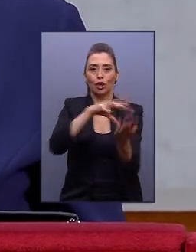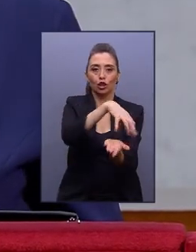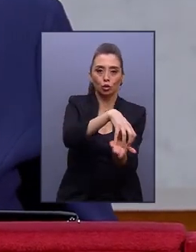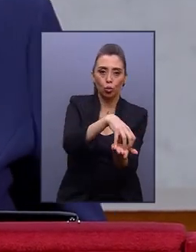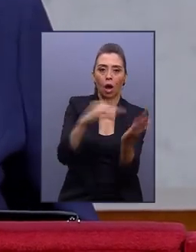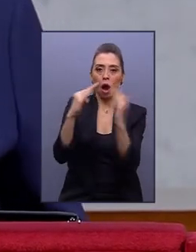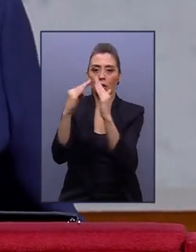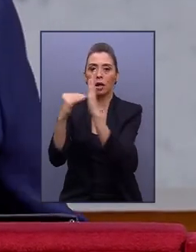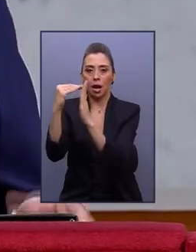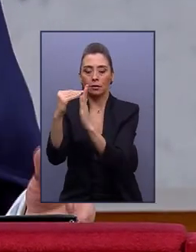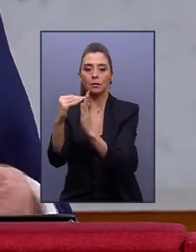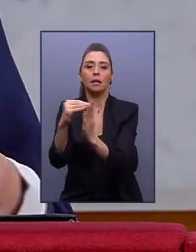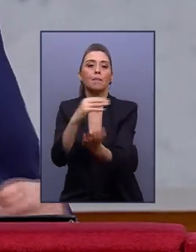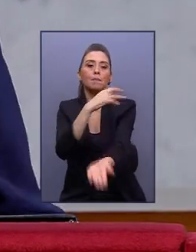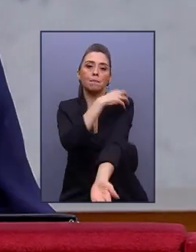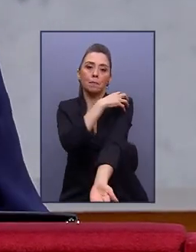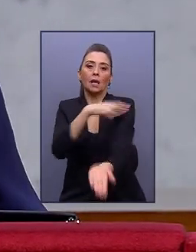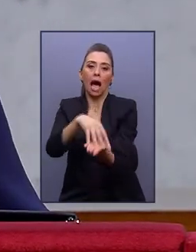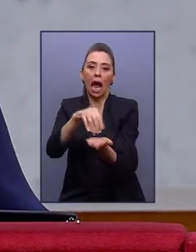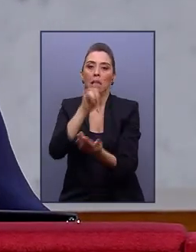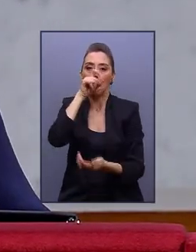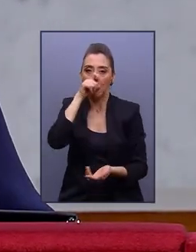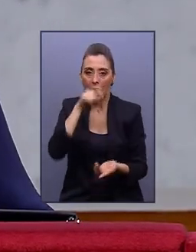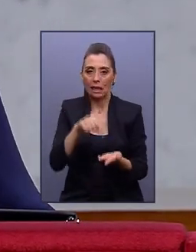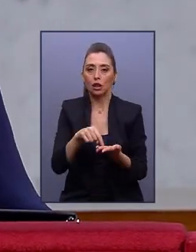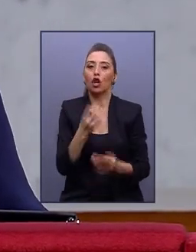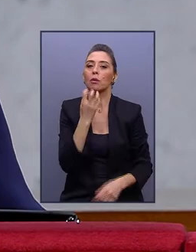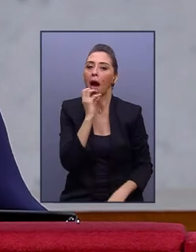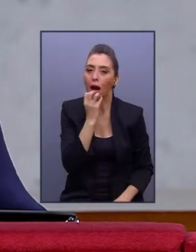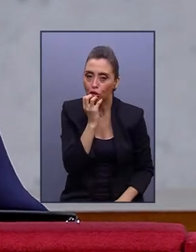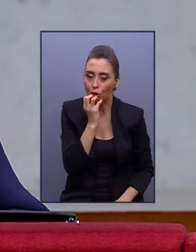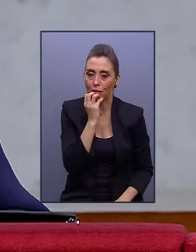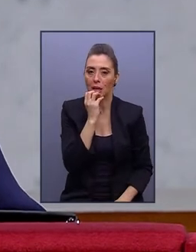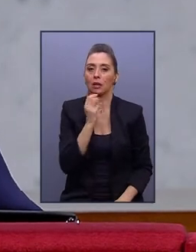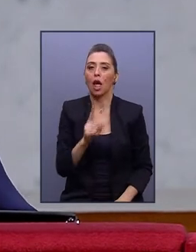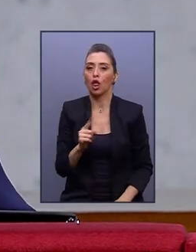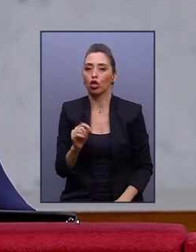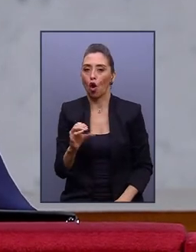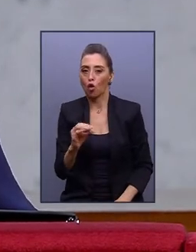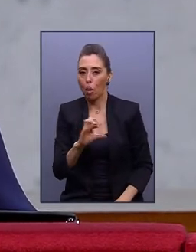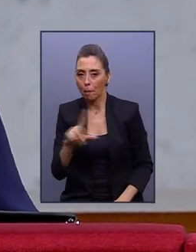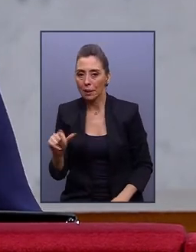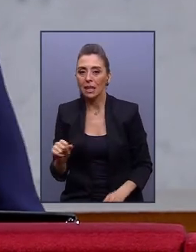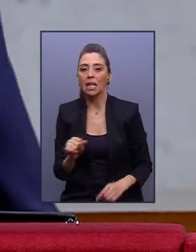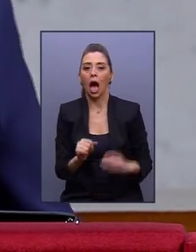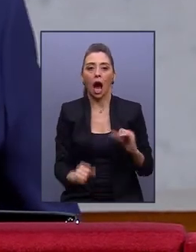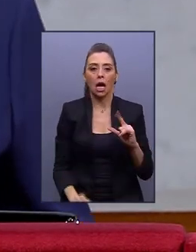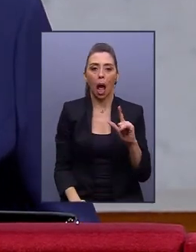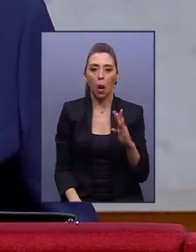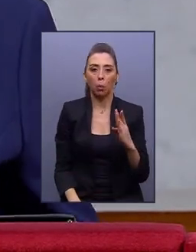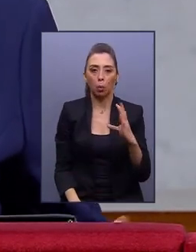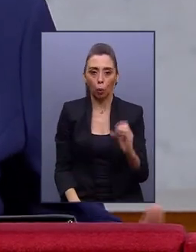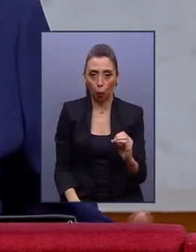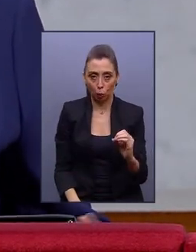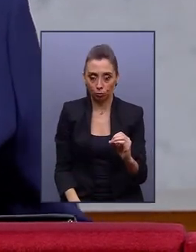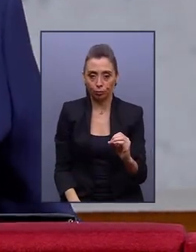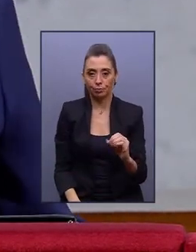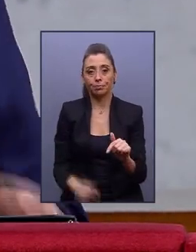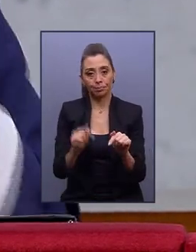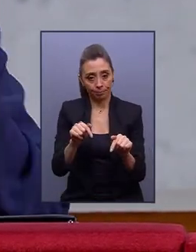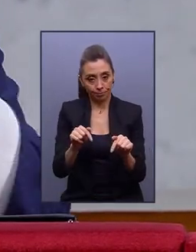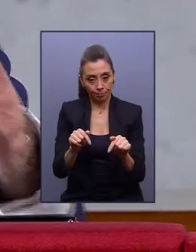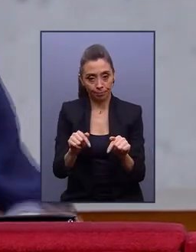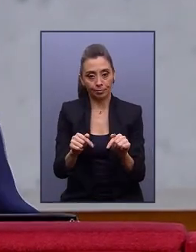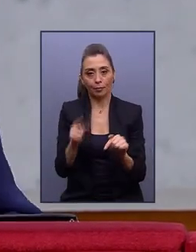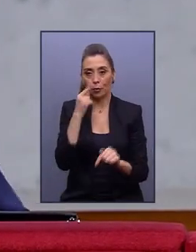urbano-habitacional en las regiones de Arica y Parinacota, Antofagasta, Tocopilla, Calbuco. Aquí, por ejemplo, y